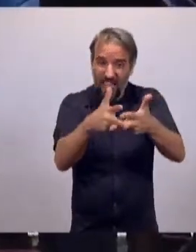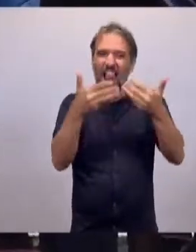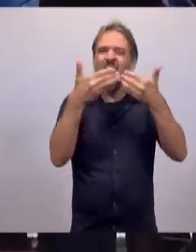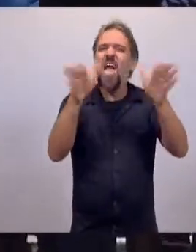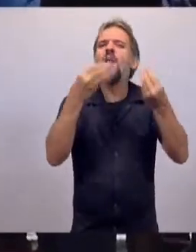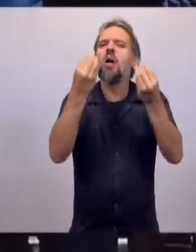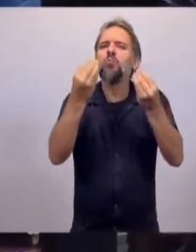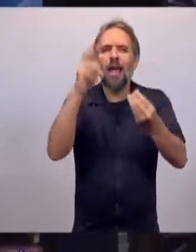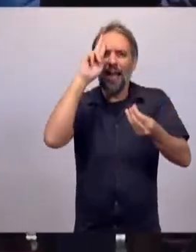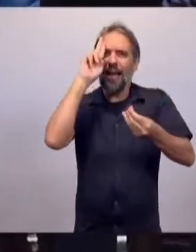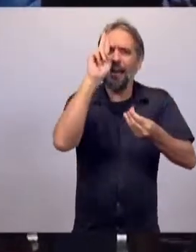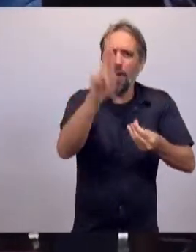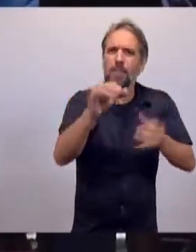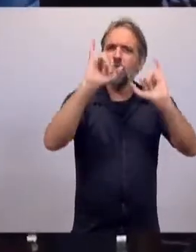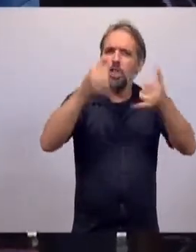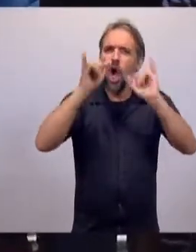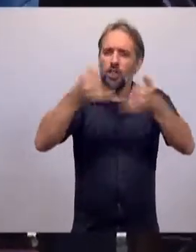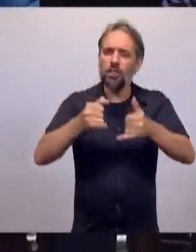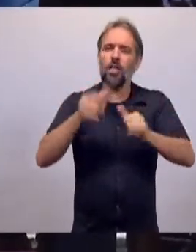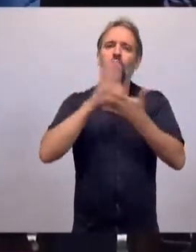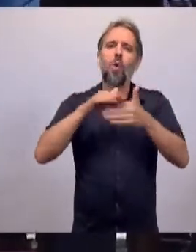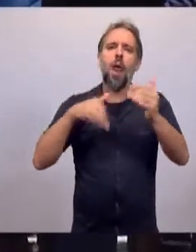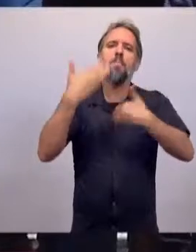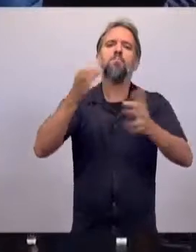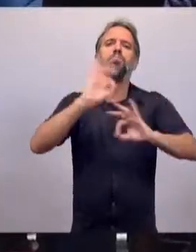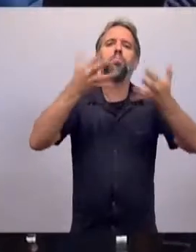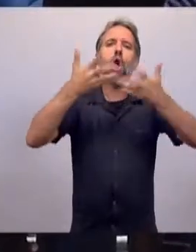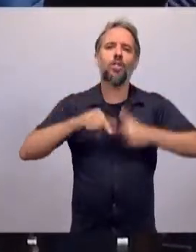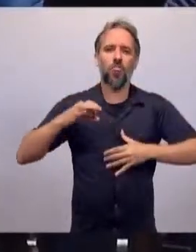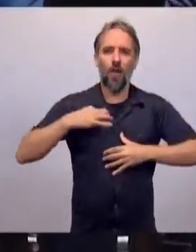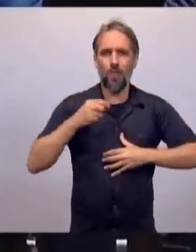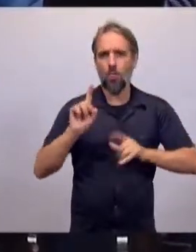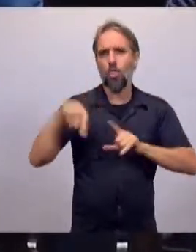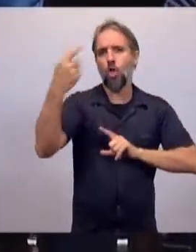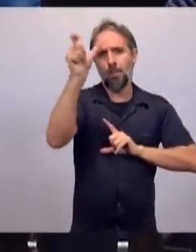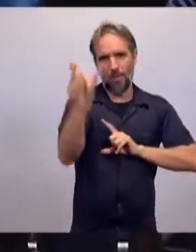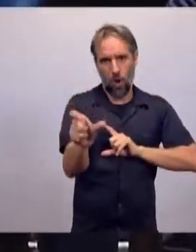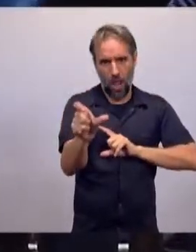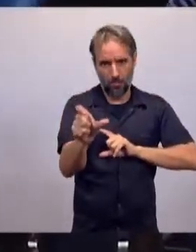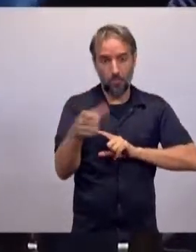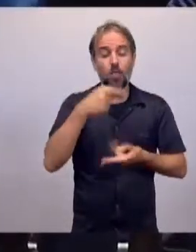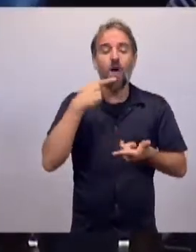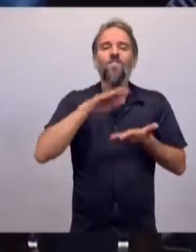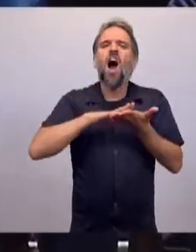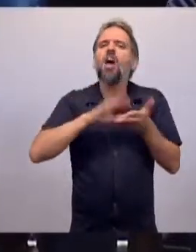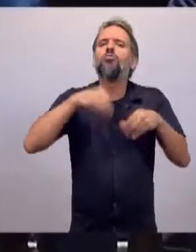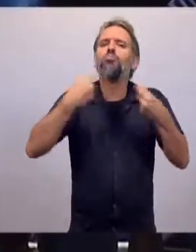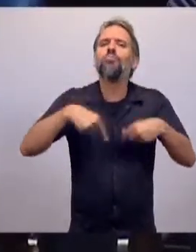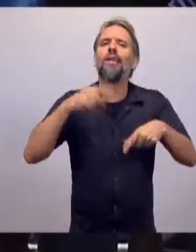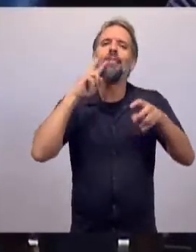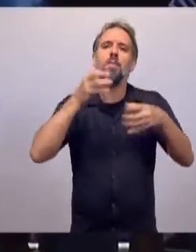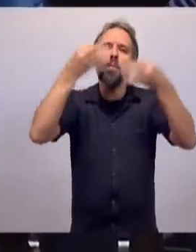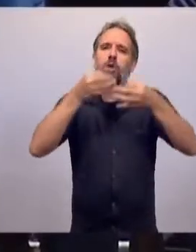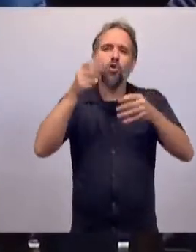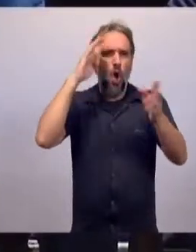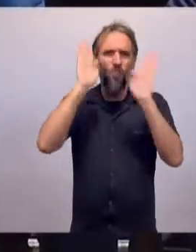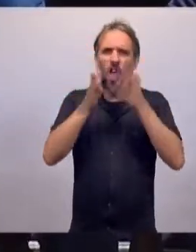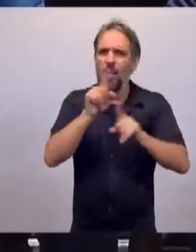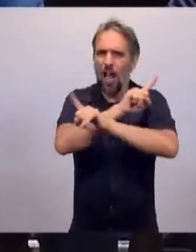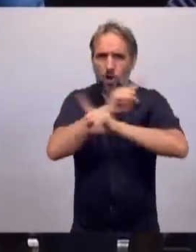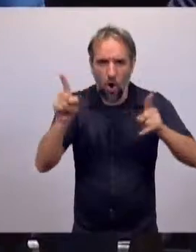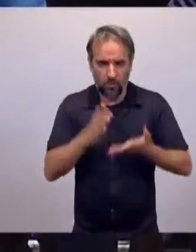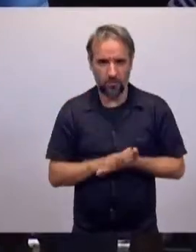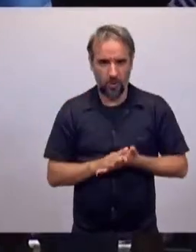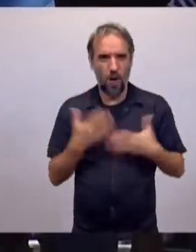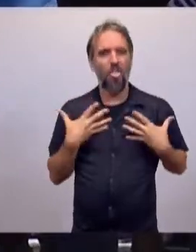es el respeto irrestricto del proyecto de vida del prójimo, basado en el principio de no agresión,